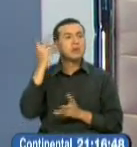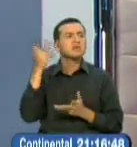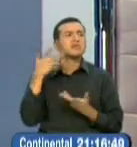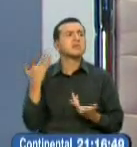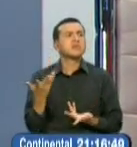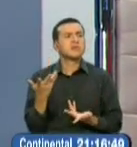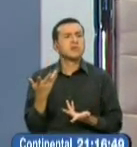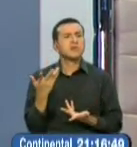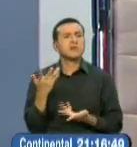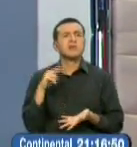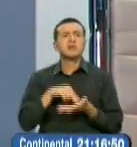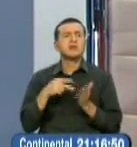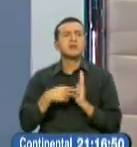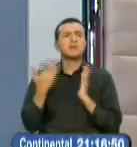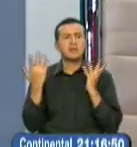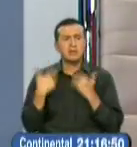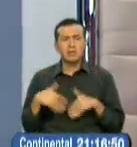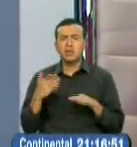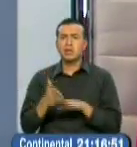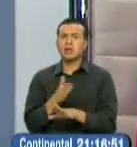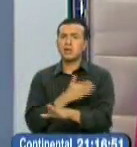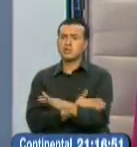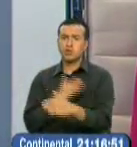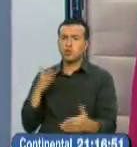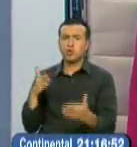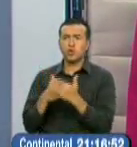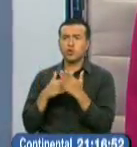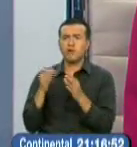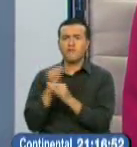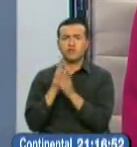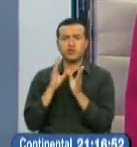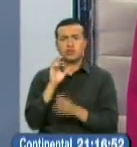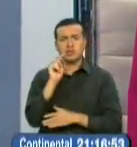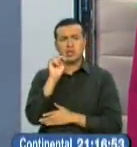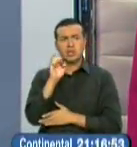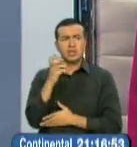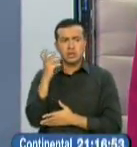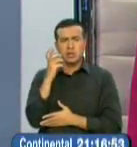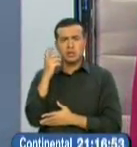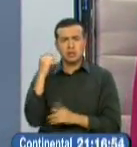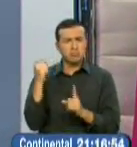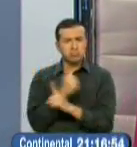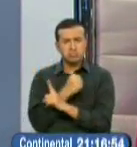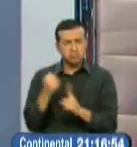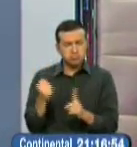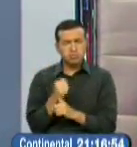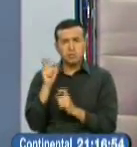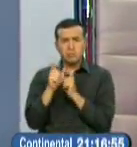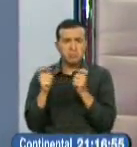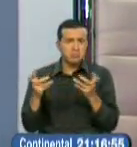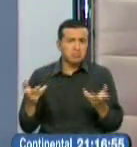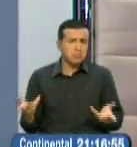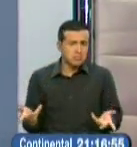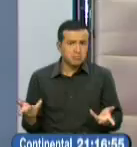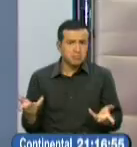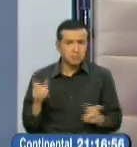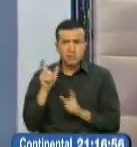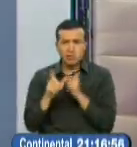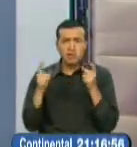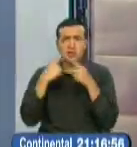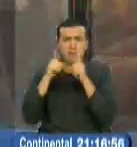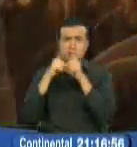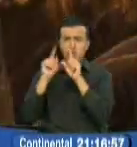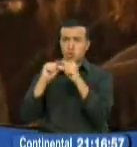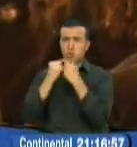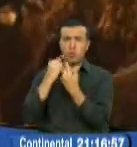sobre lo que significa que se haya atentado en contra de funcionarios del Consejo Nacional Electoral y también de personas que son de